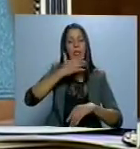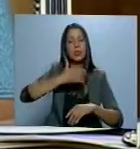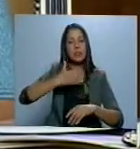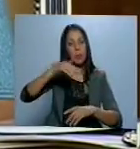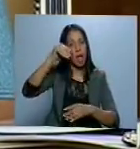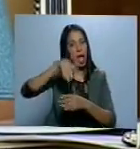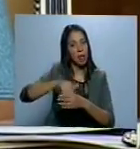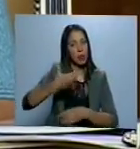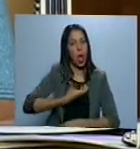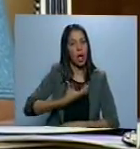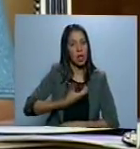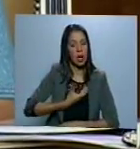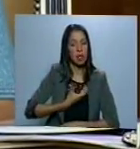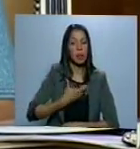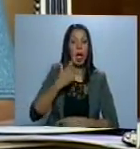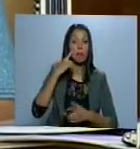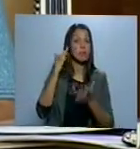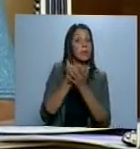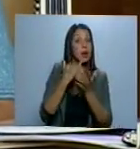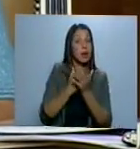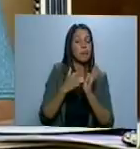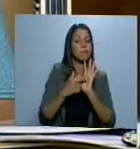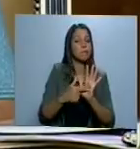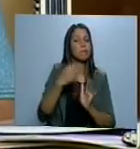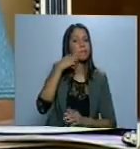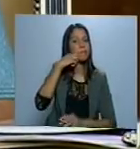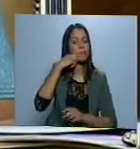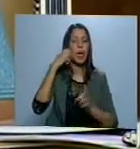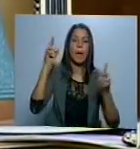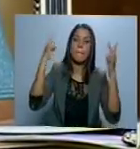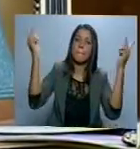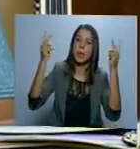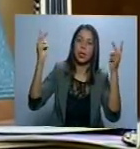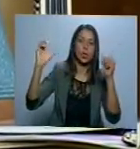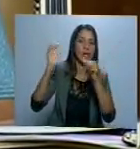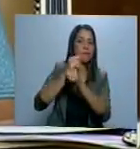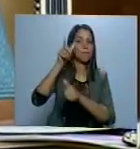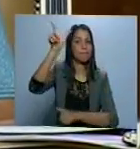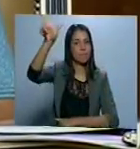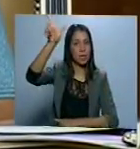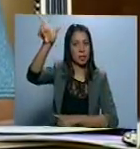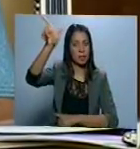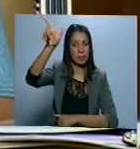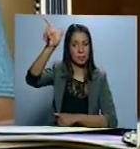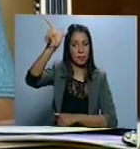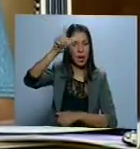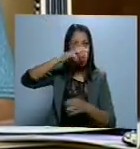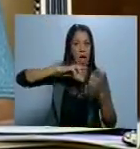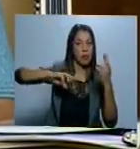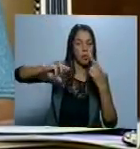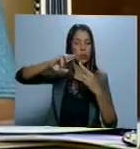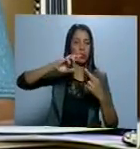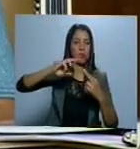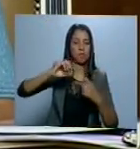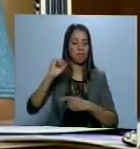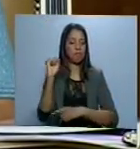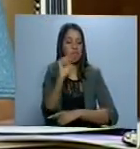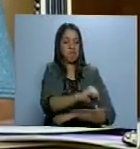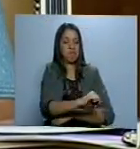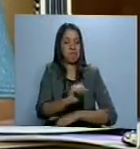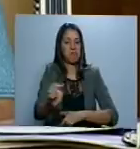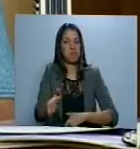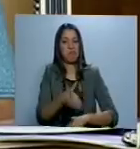mismos. Una contundente victoria para la revolución bolivariana. Un castigo y